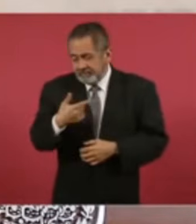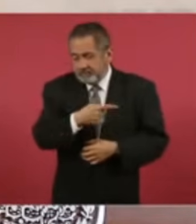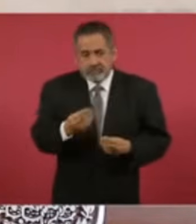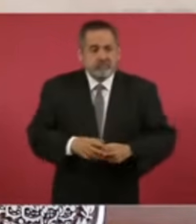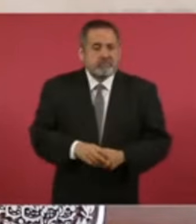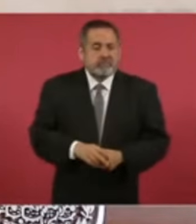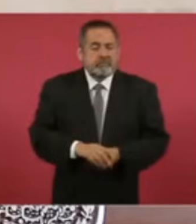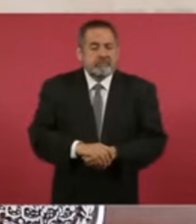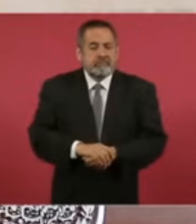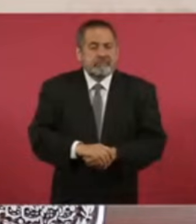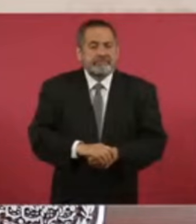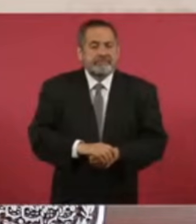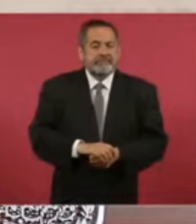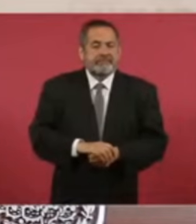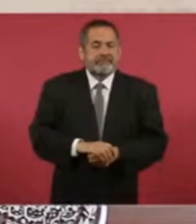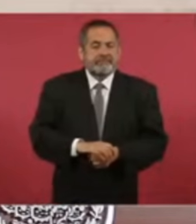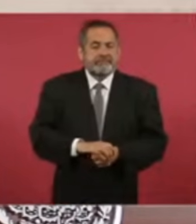lo que